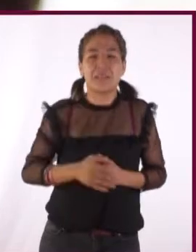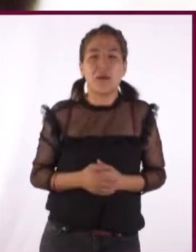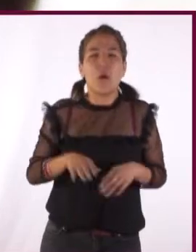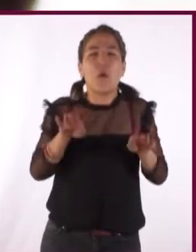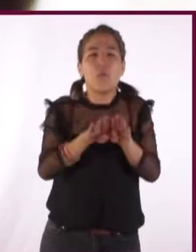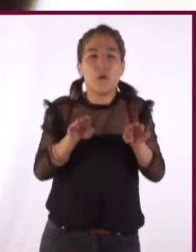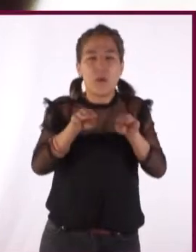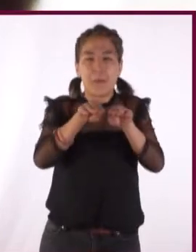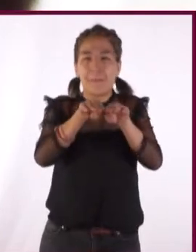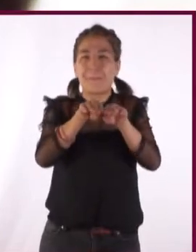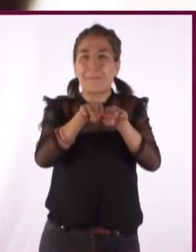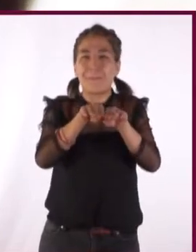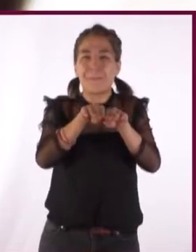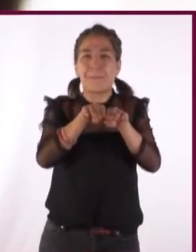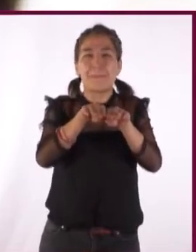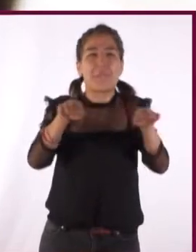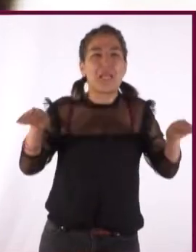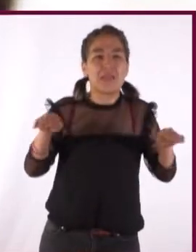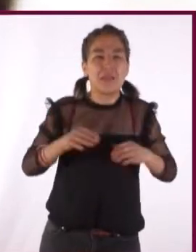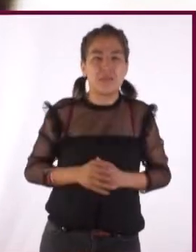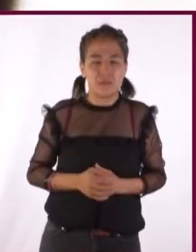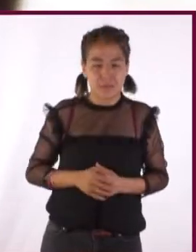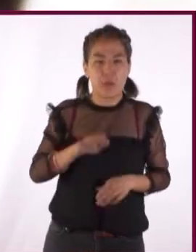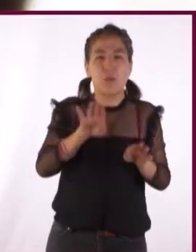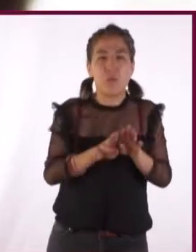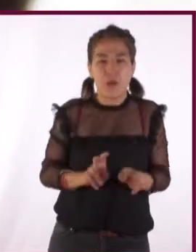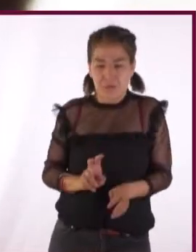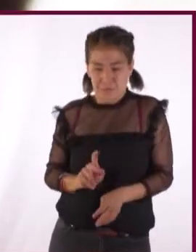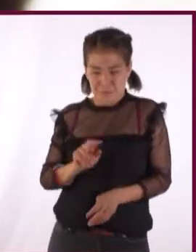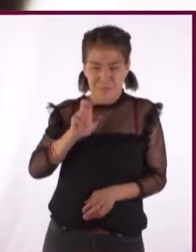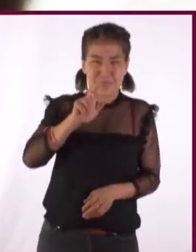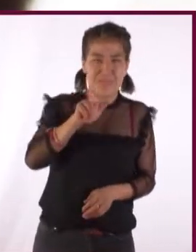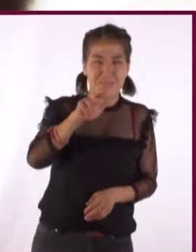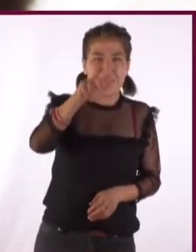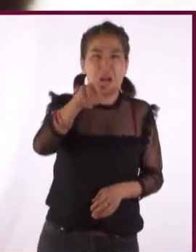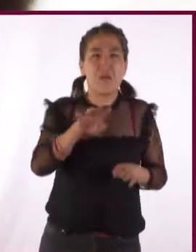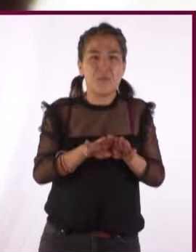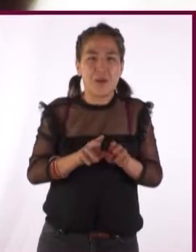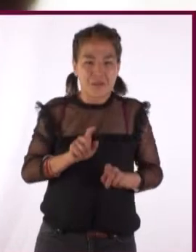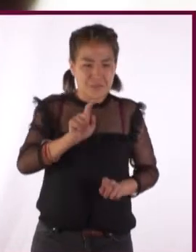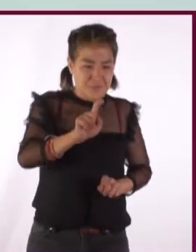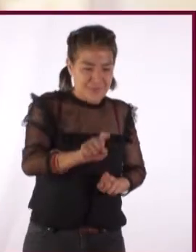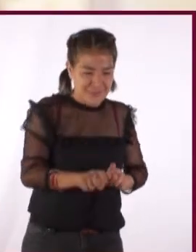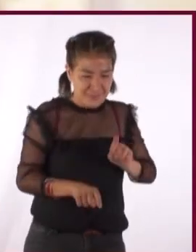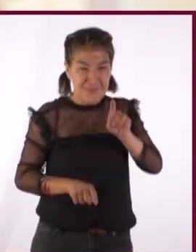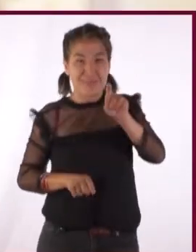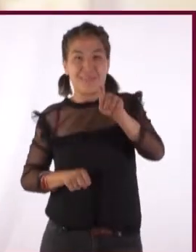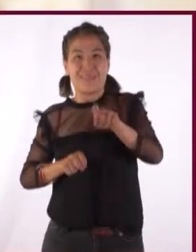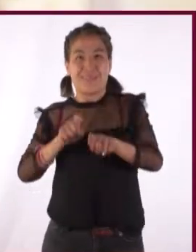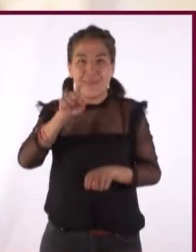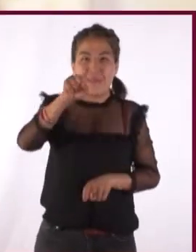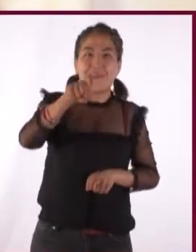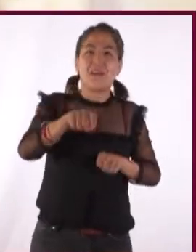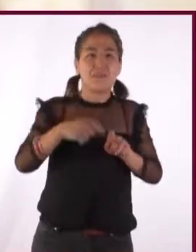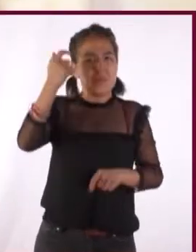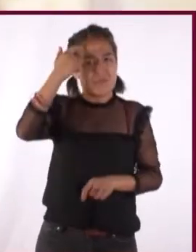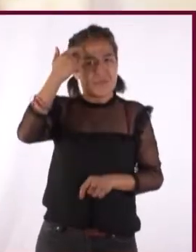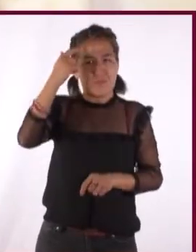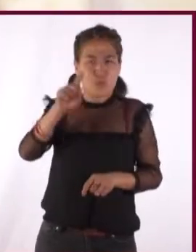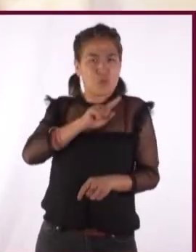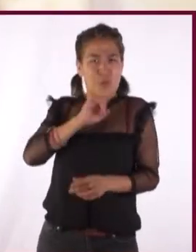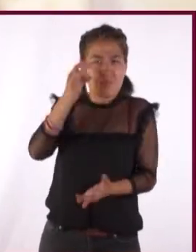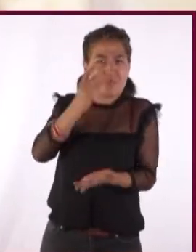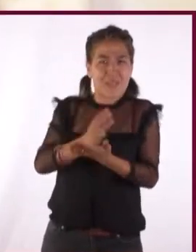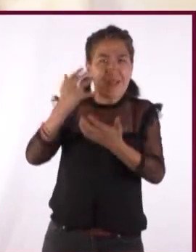medir la altura entre escalón y escalón. Cuando llegamos a una escalera, nuestro cerebro